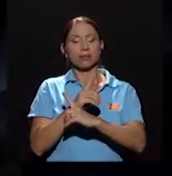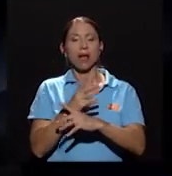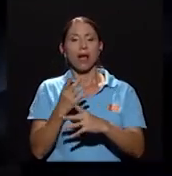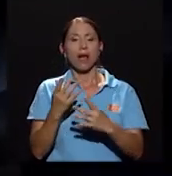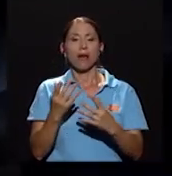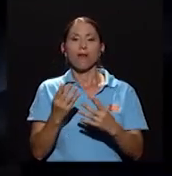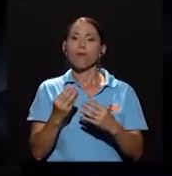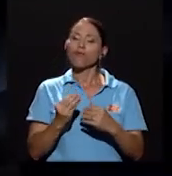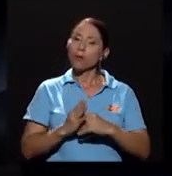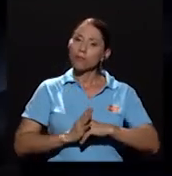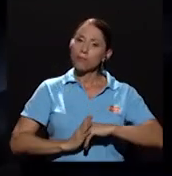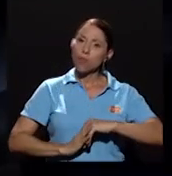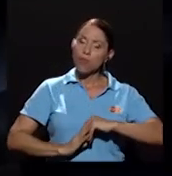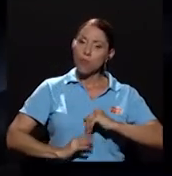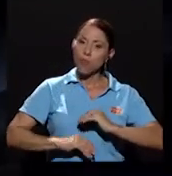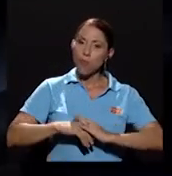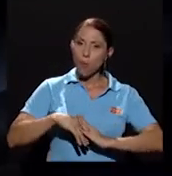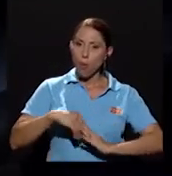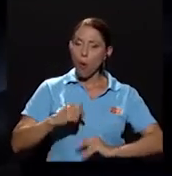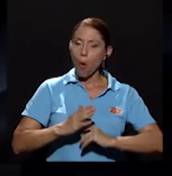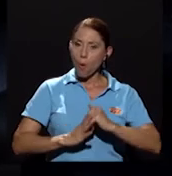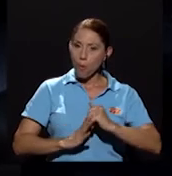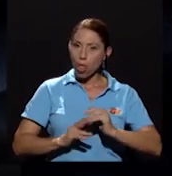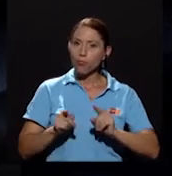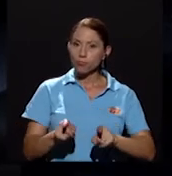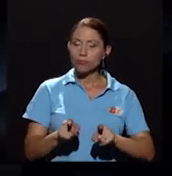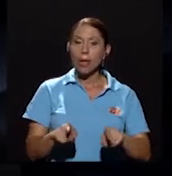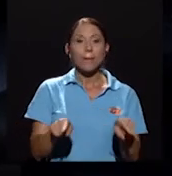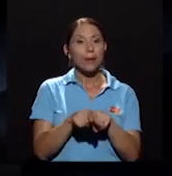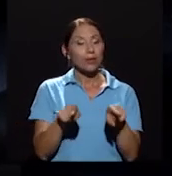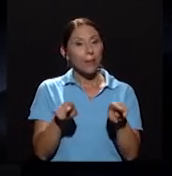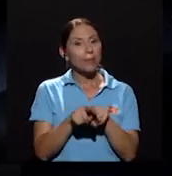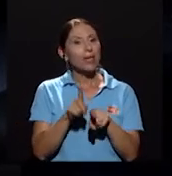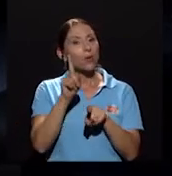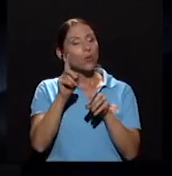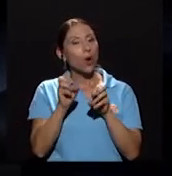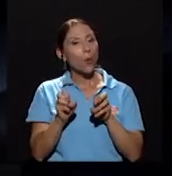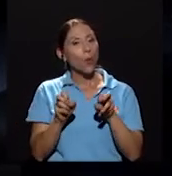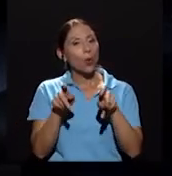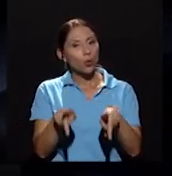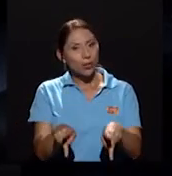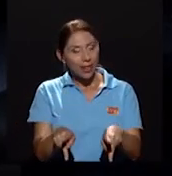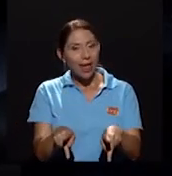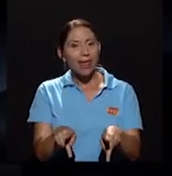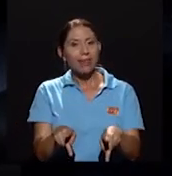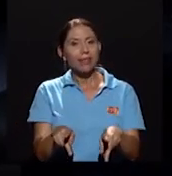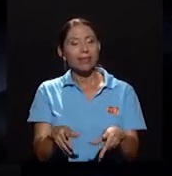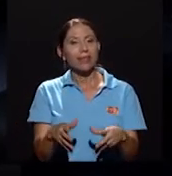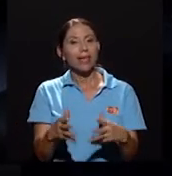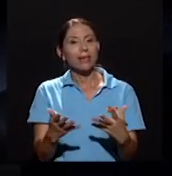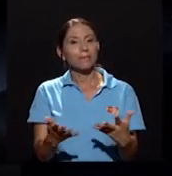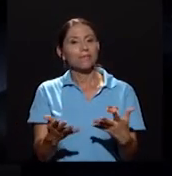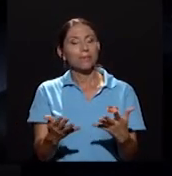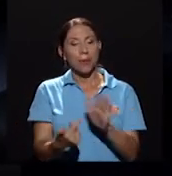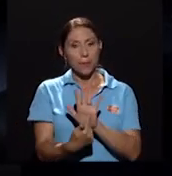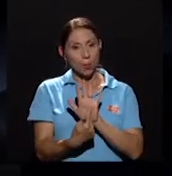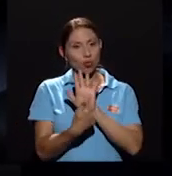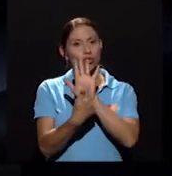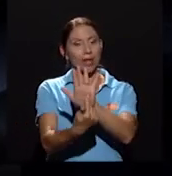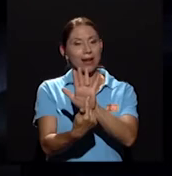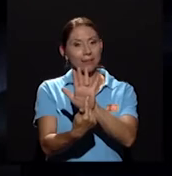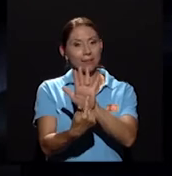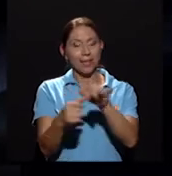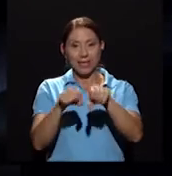cómodo en ese aspecto pero también fue una oportunidad de mostrar el